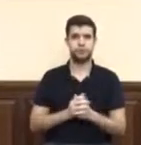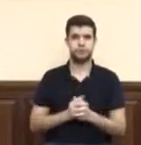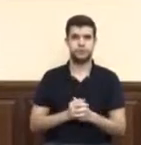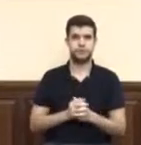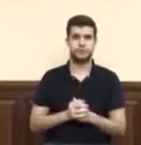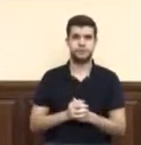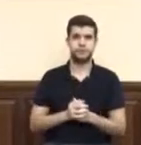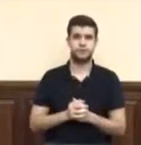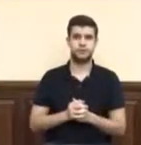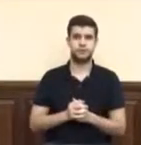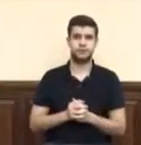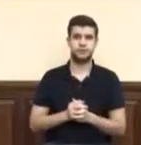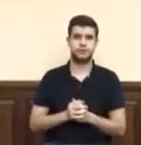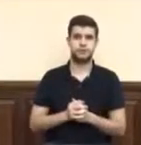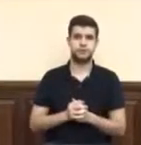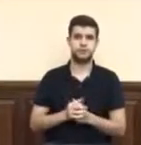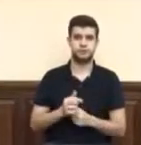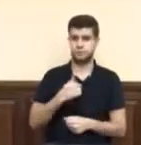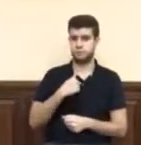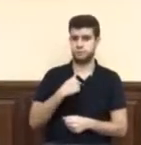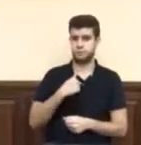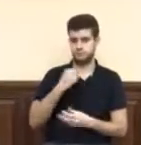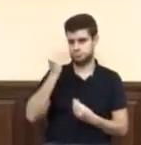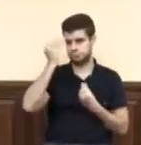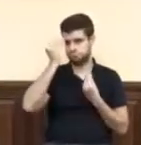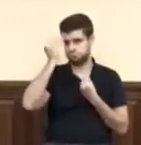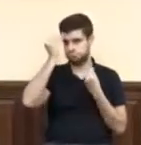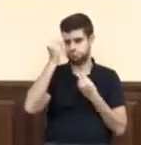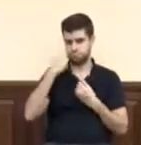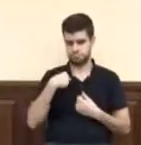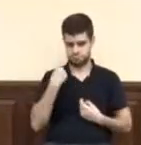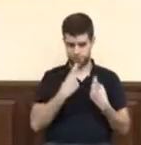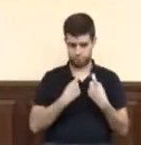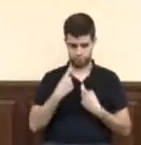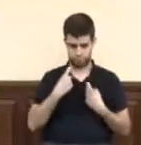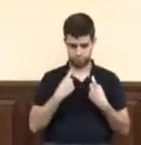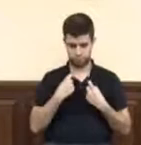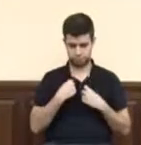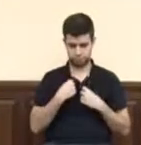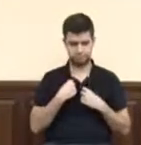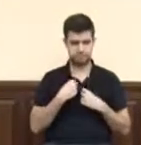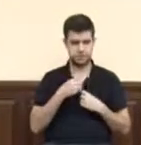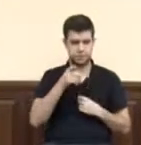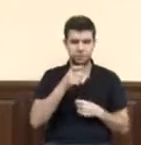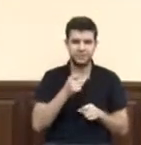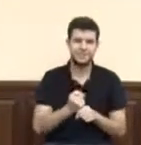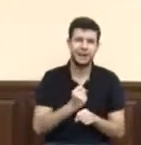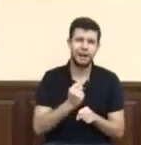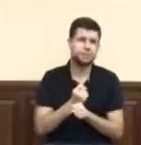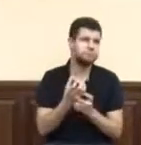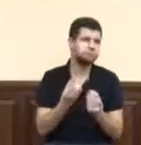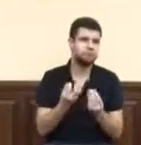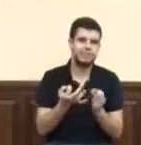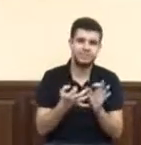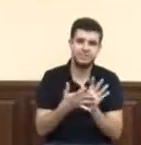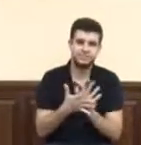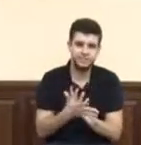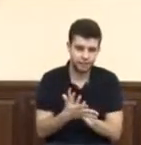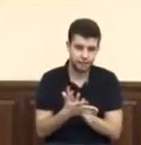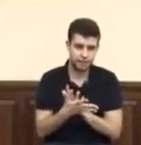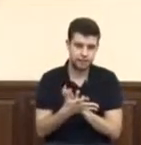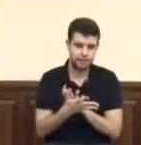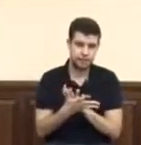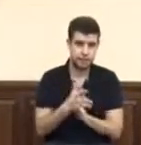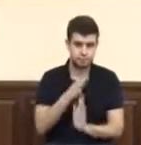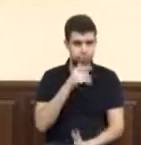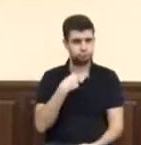incansablemente. Y yo me pregunto, ¿a qué llama usted trabajar incansablemente? Porque, mire, yo coincido